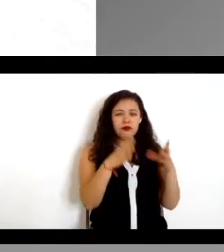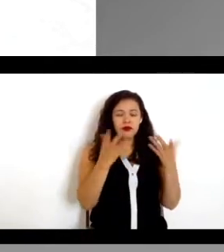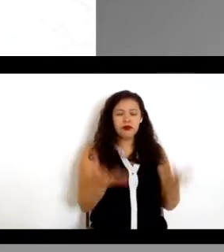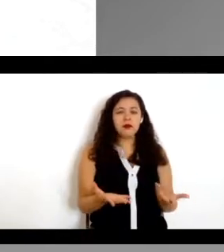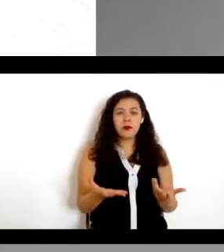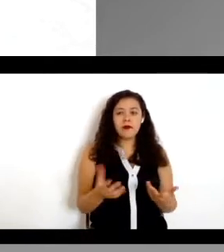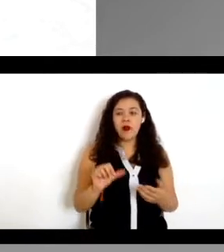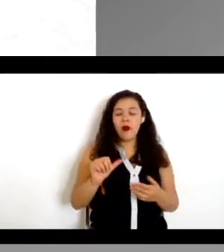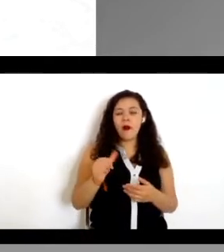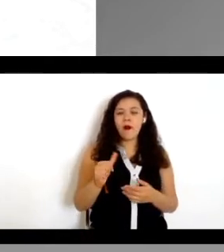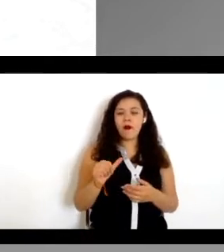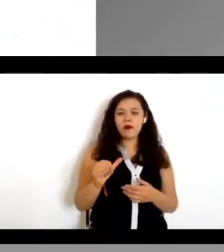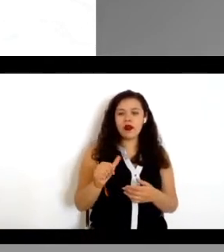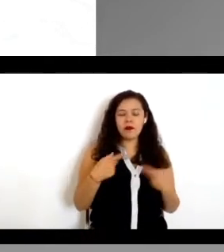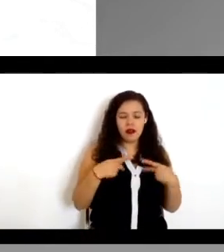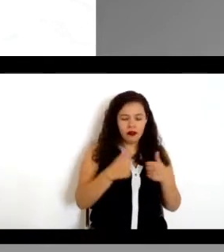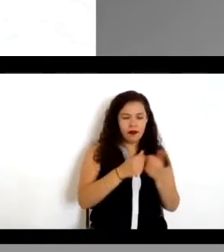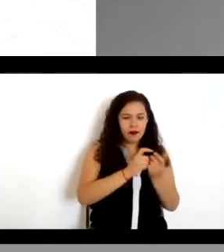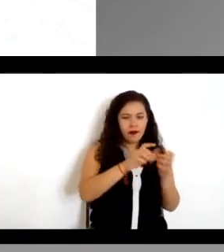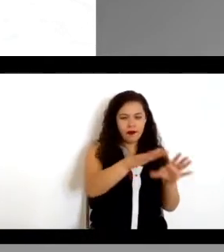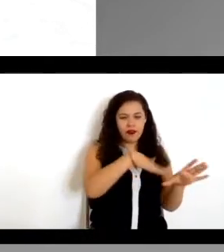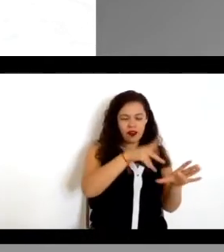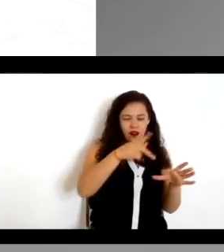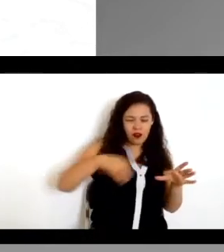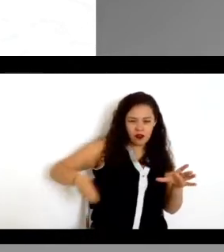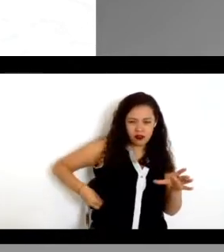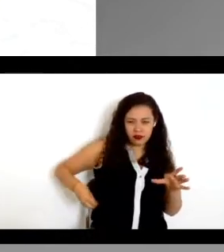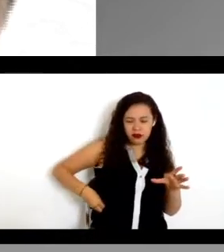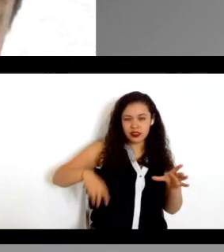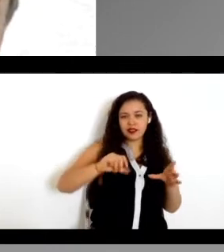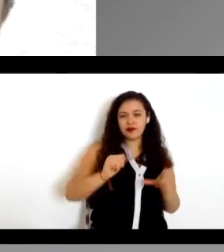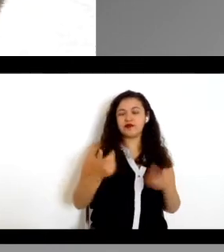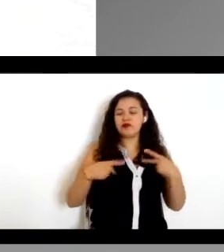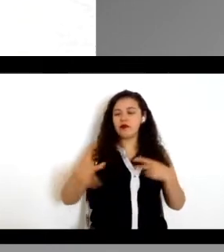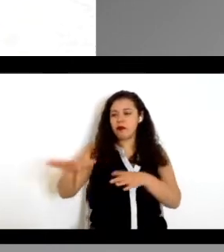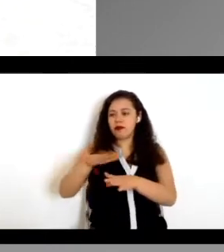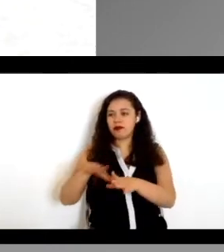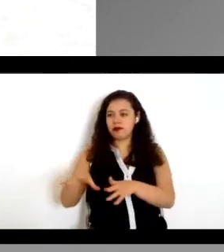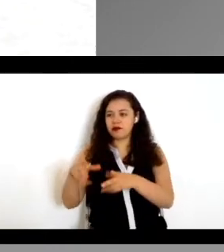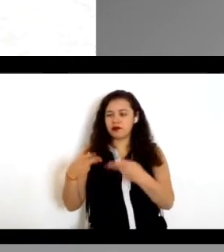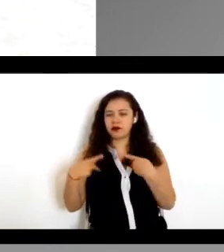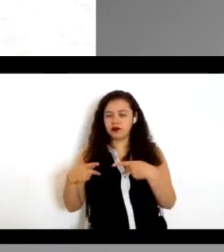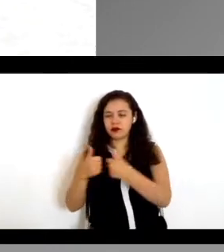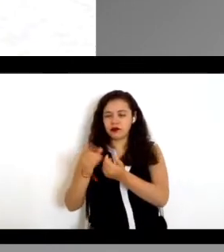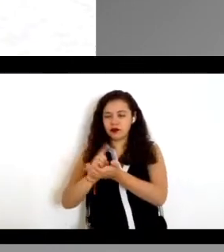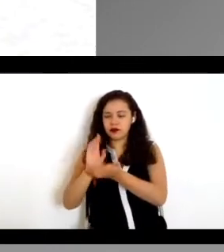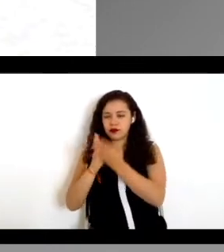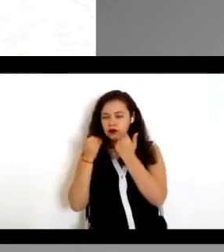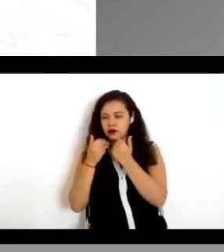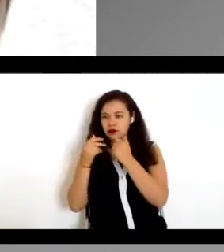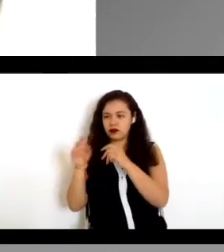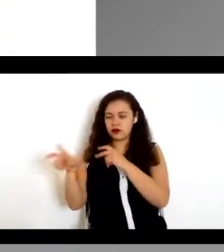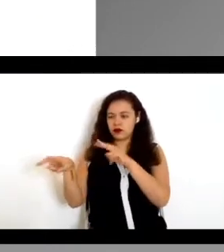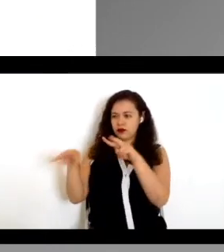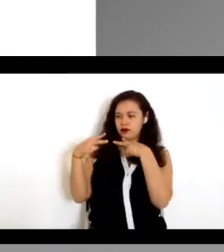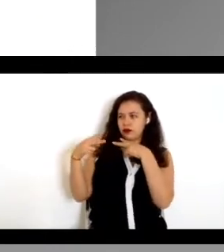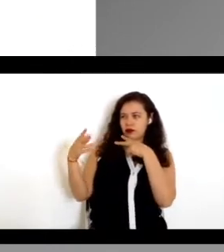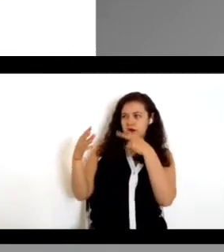resto de la sociedad, de cómo nos ven, cómo nos tratan, y nosotros como persona con discapacidad, que no la